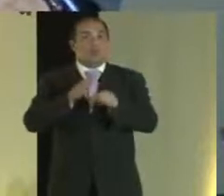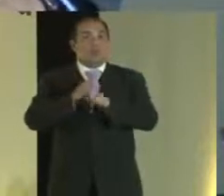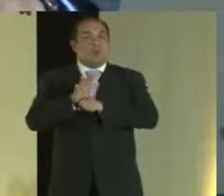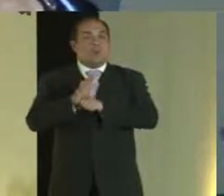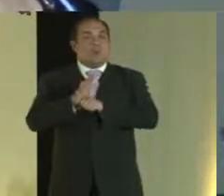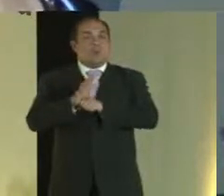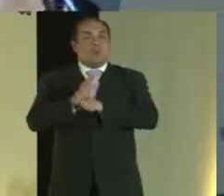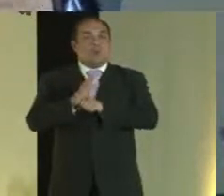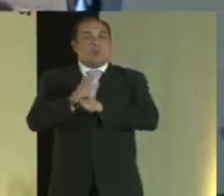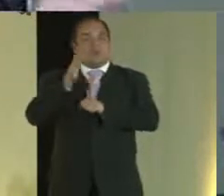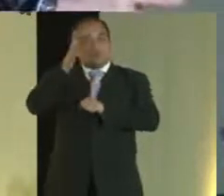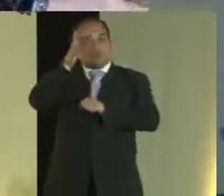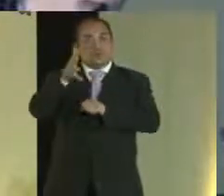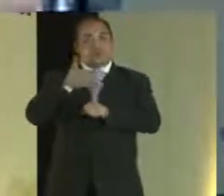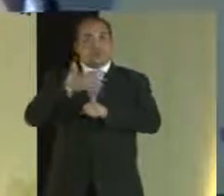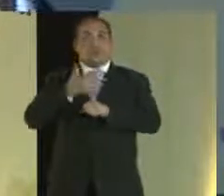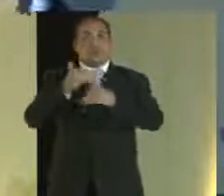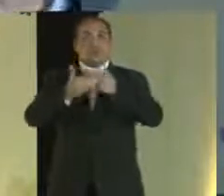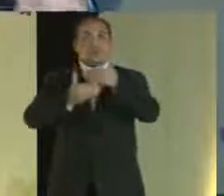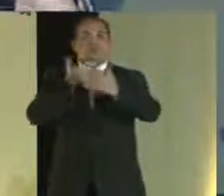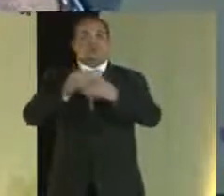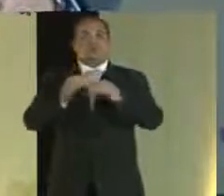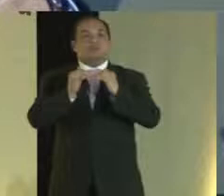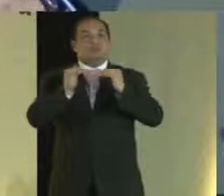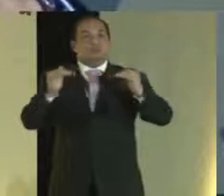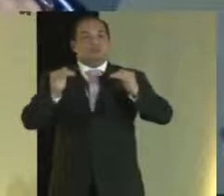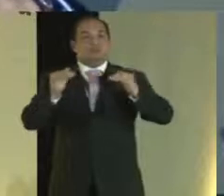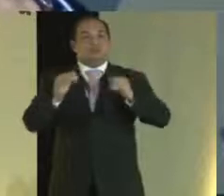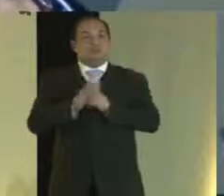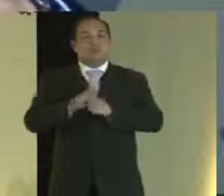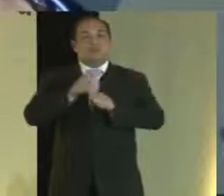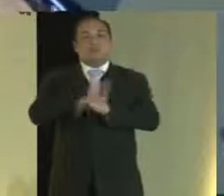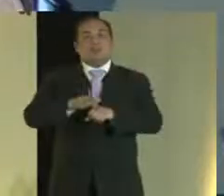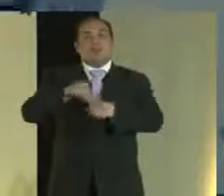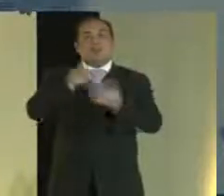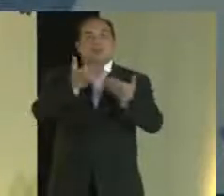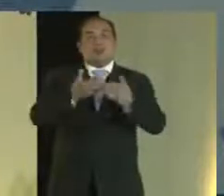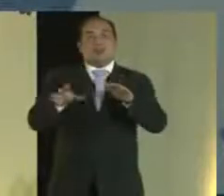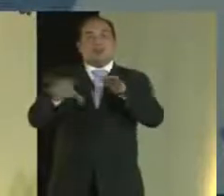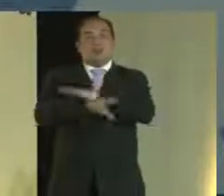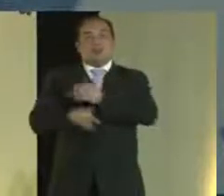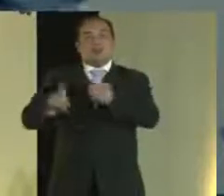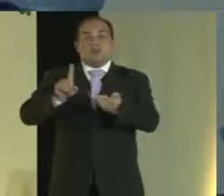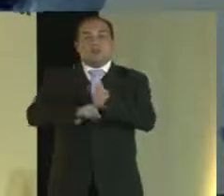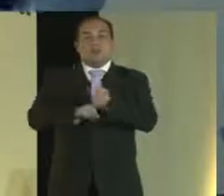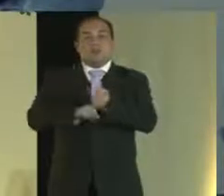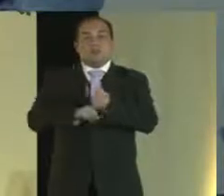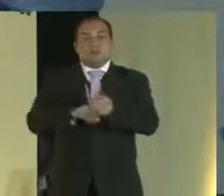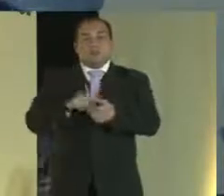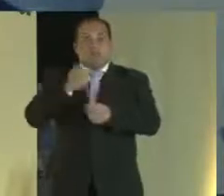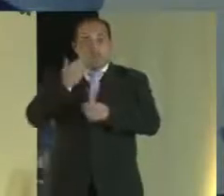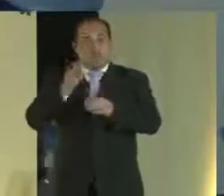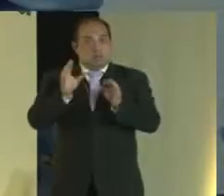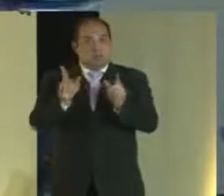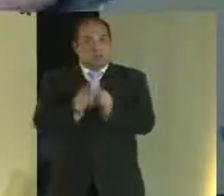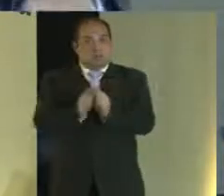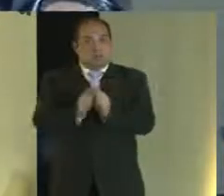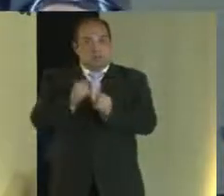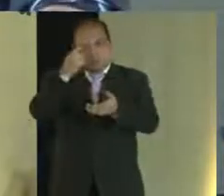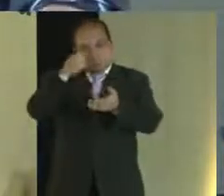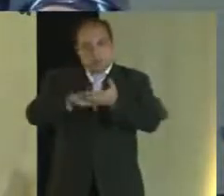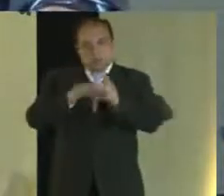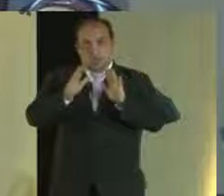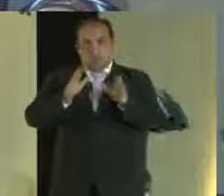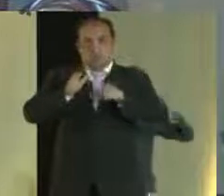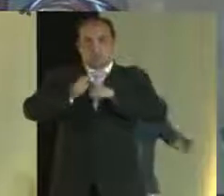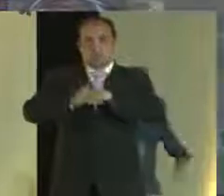proceso democratizador por las presiones de fuera y por los cambios adentro? Bueno, yo quisiera dejarlo hasta aquí para no… Creo que ya tenemos